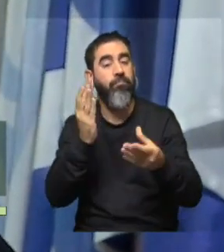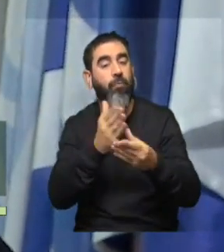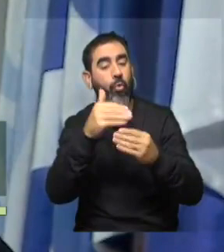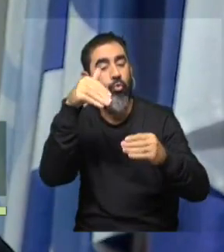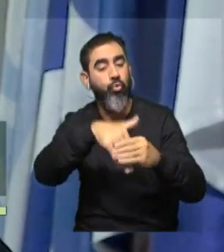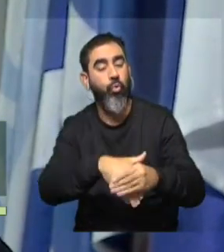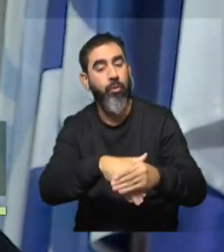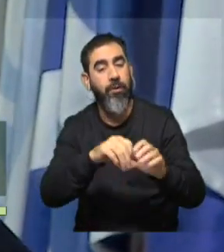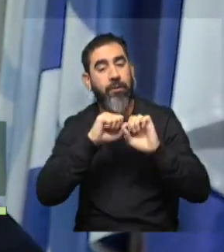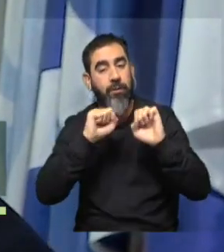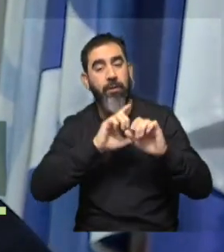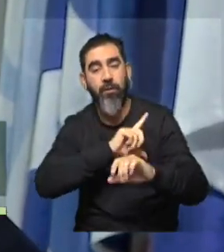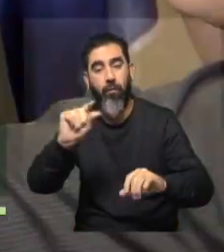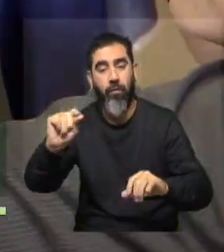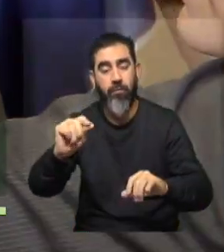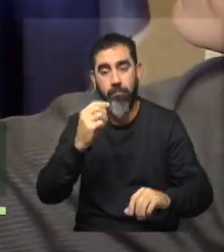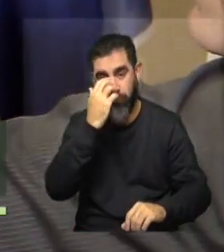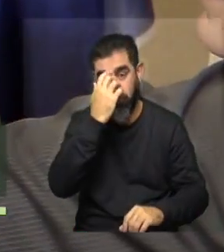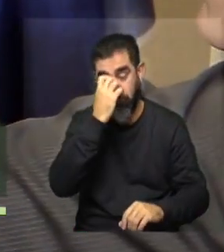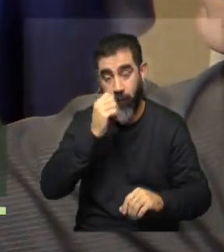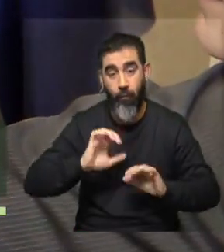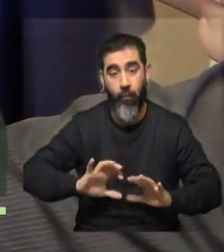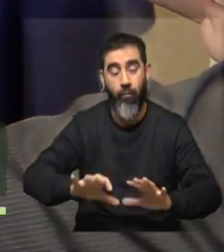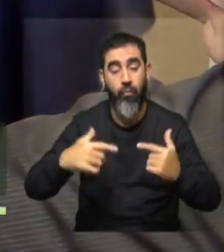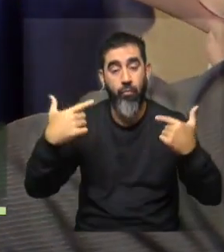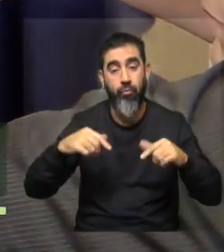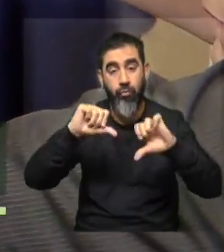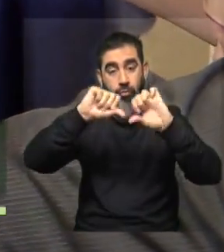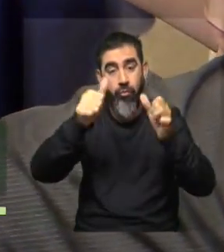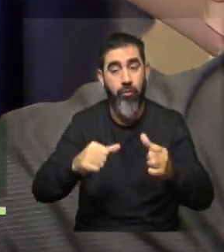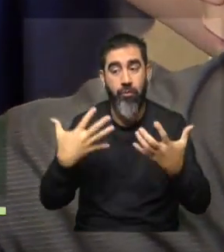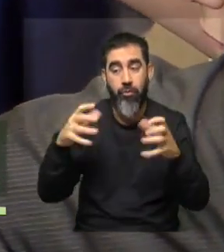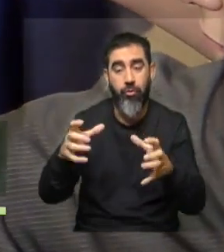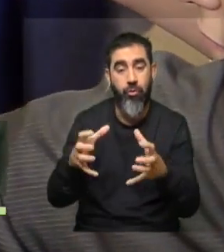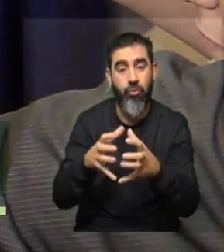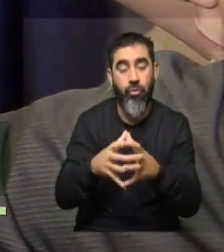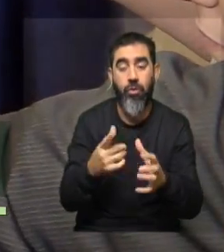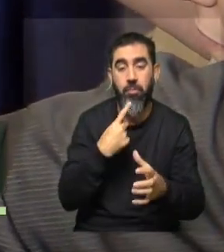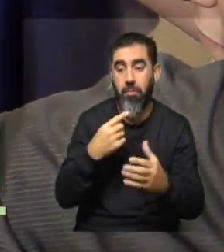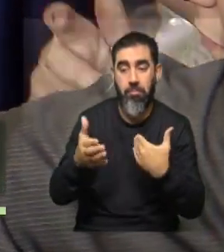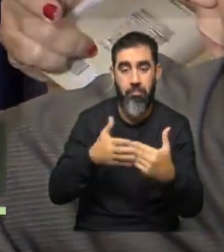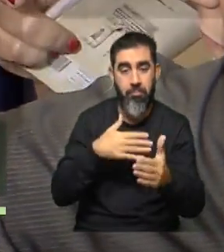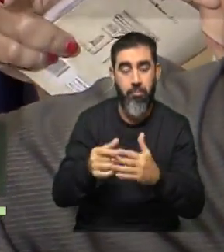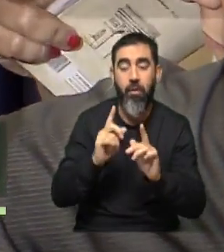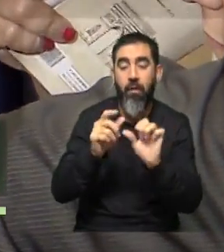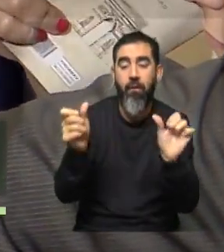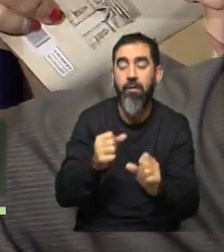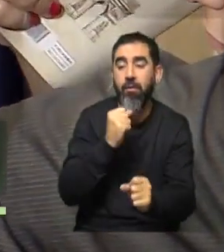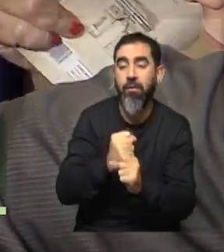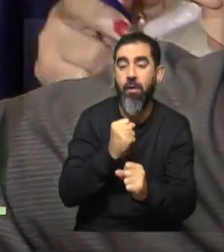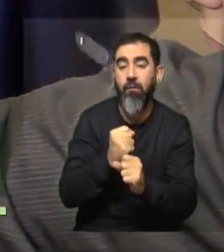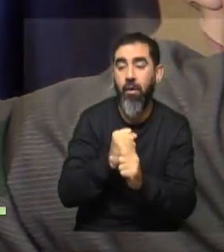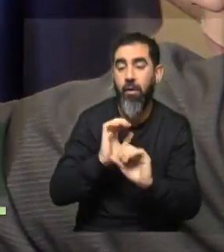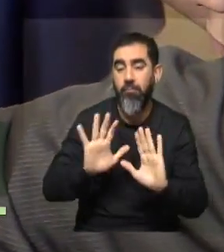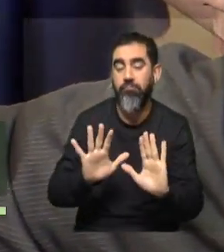un sobre cerrado en la secretaría y se fue esa es una funcionaria de la intendencia de Maldonado y si no quiere estar en el grupo político que no esté lo que tiene que hacer es trabajar y